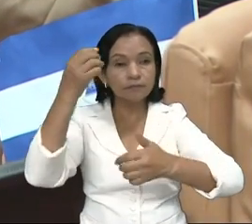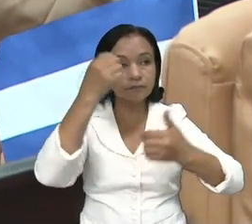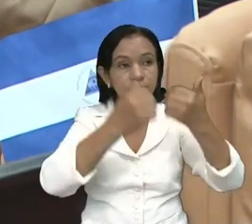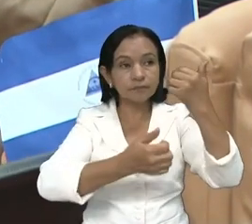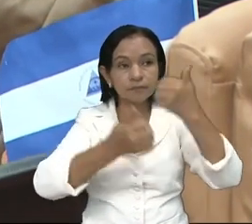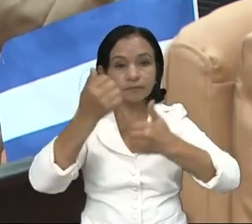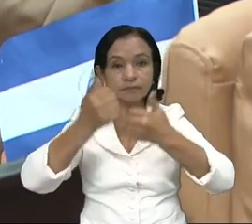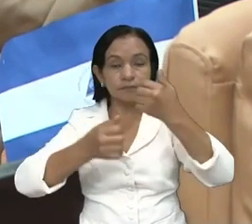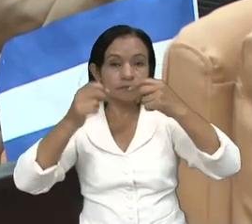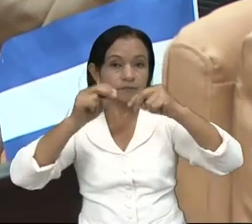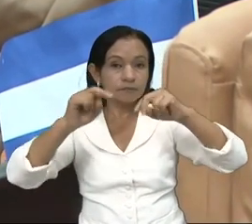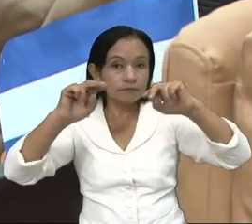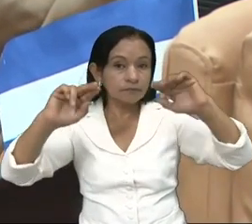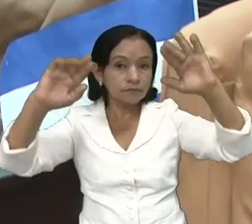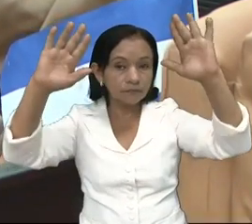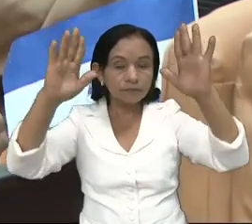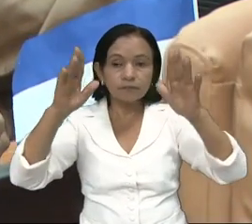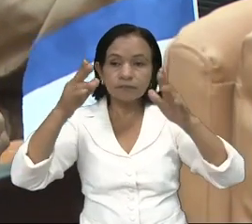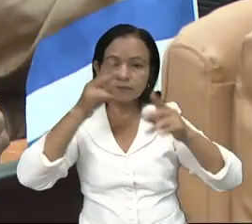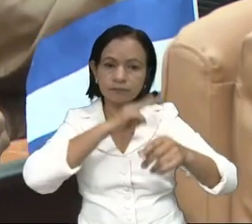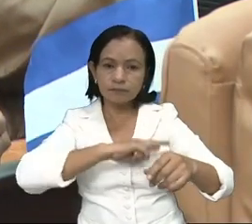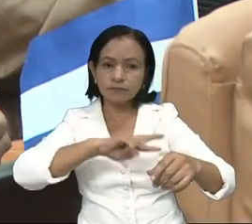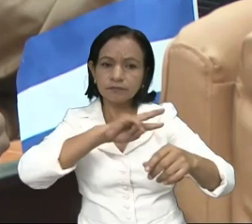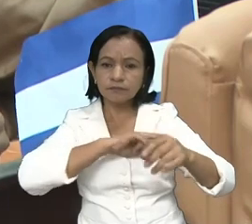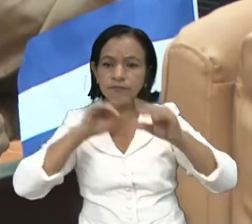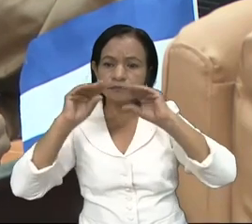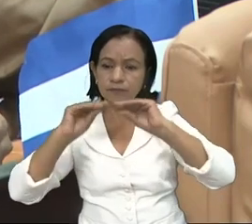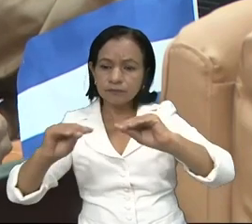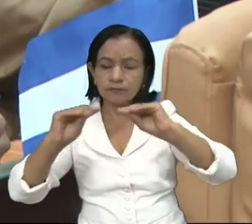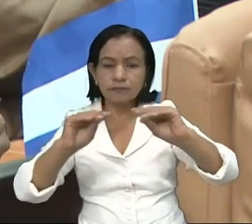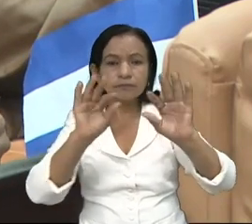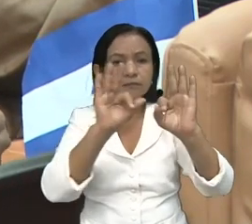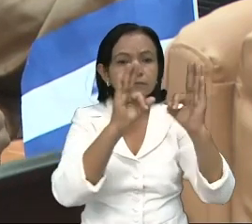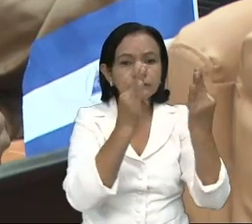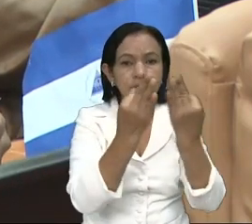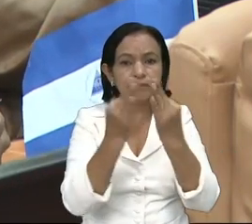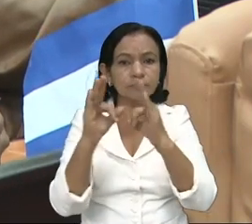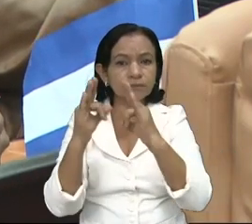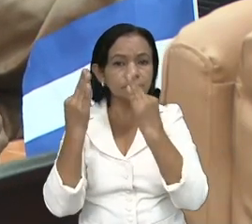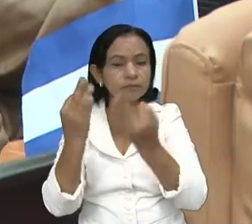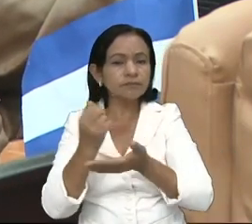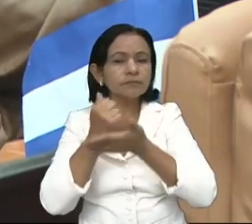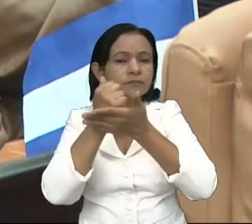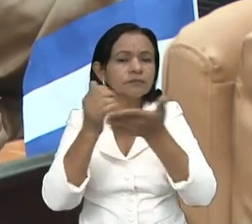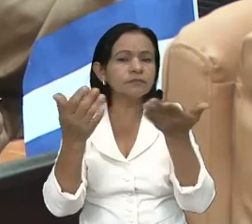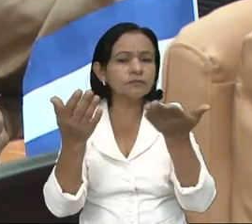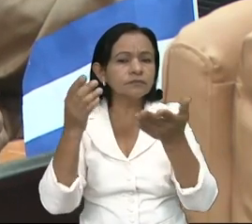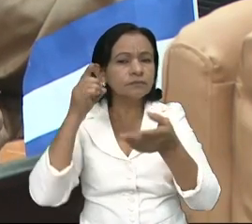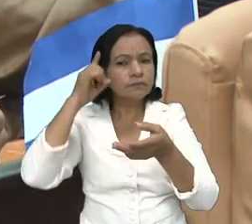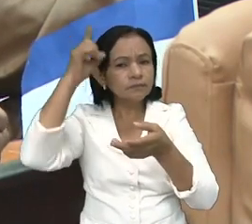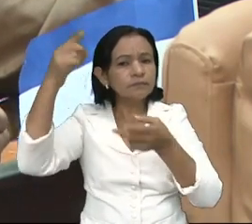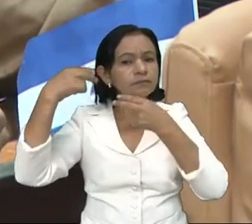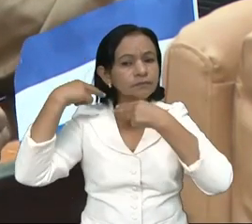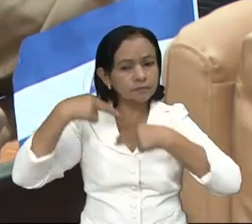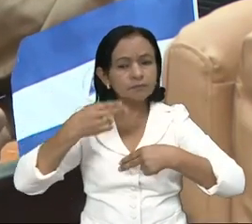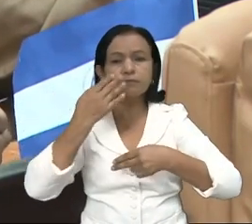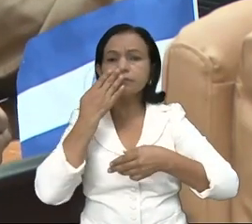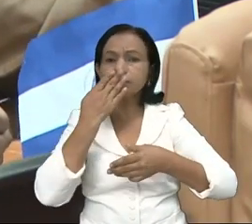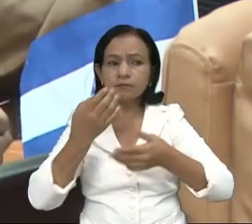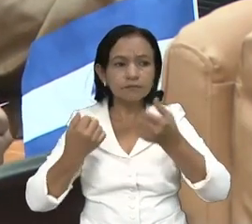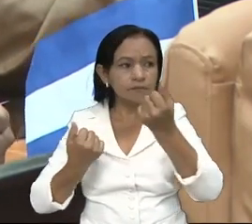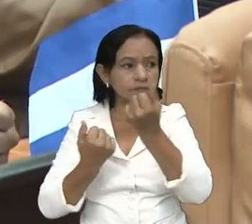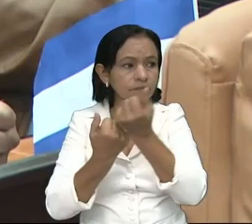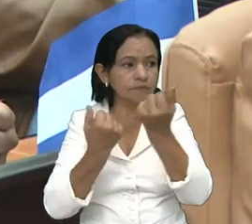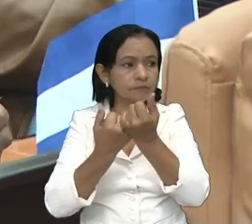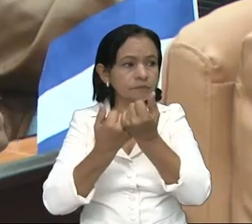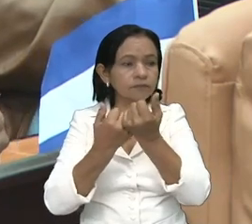desastres, la promoción de valores en la familia, contribución al desarrollo humano sostenible desde